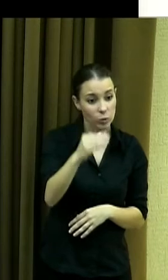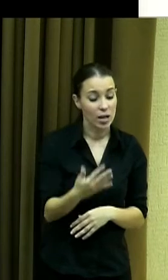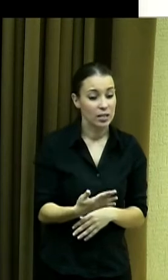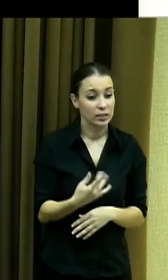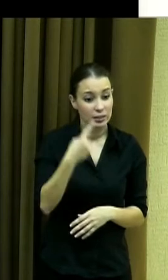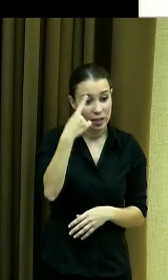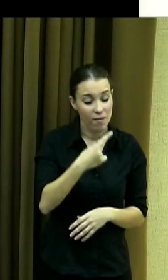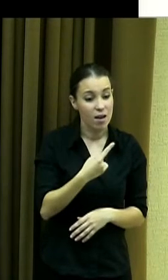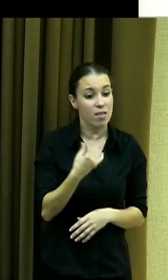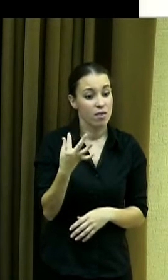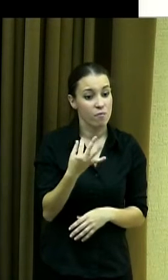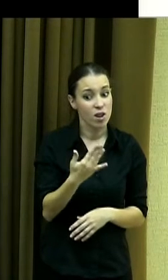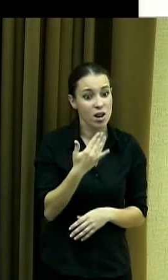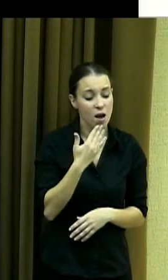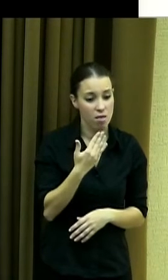persona,